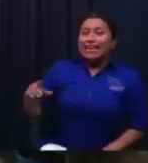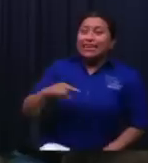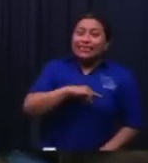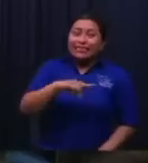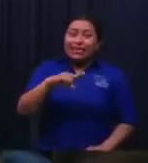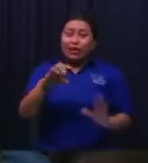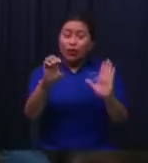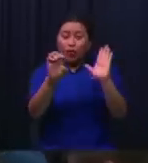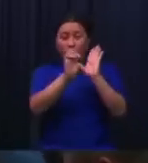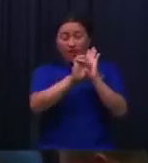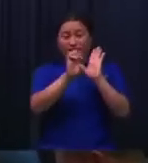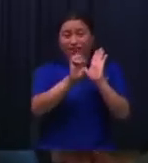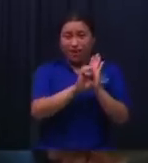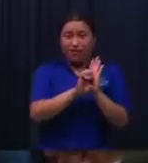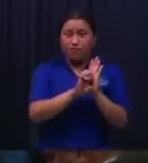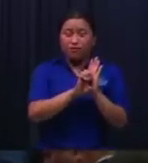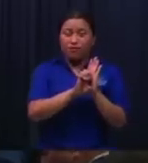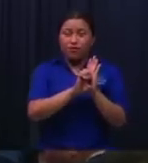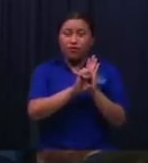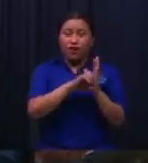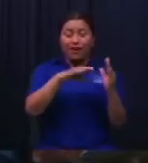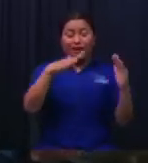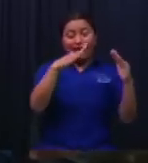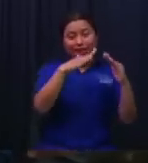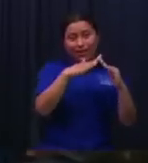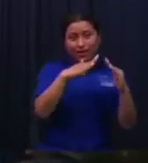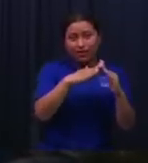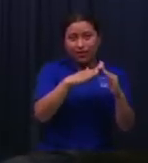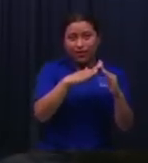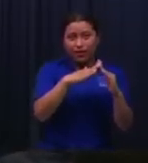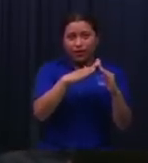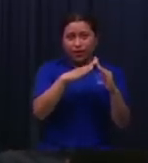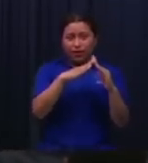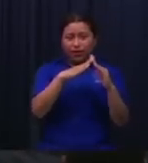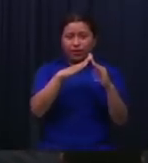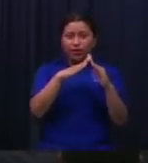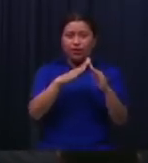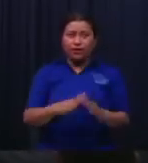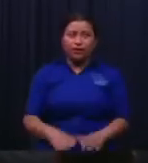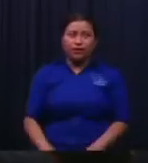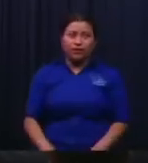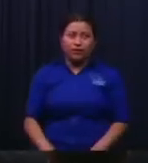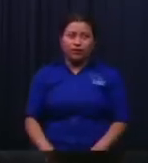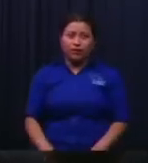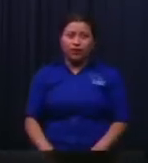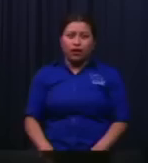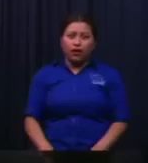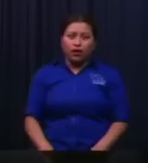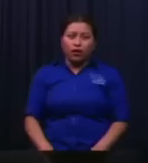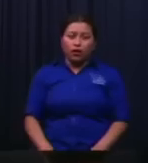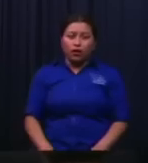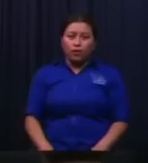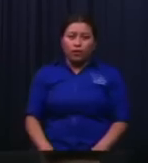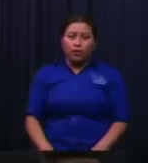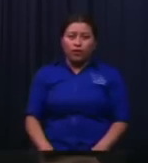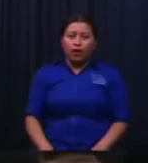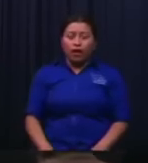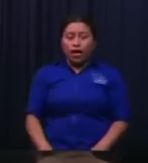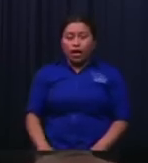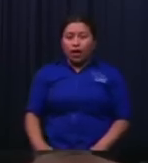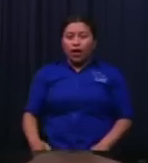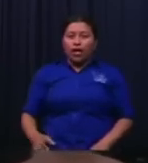casa. Qué delicado es poder llevar ese acompañamiento con la que el Señor puso a nuestro lado, ¿verdad,